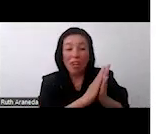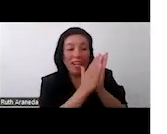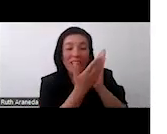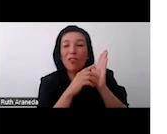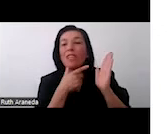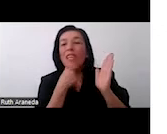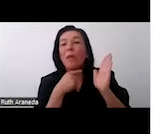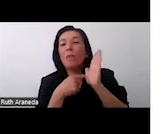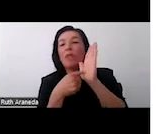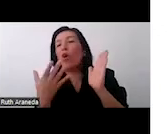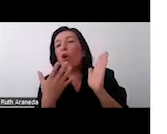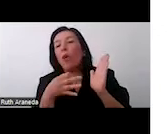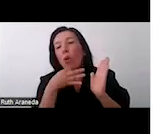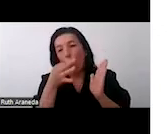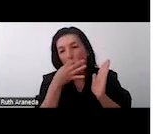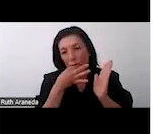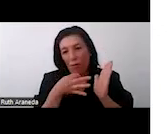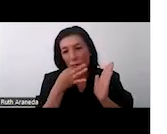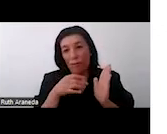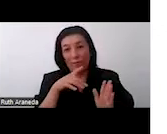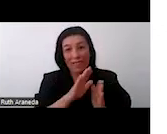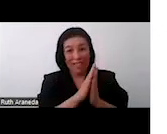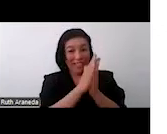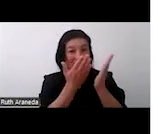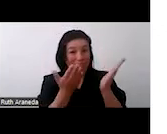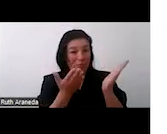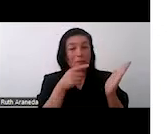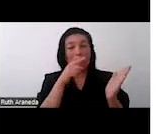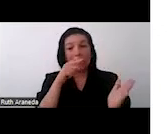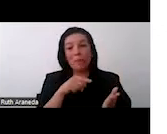cuentos. Nuestro libro, Avendemicus chilensis, quiso